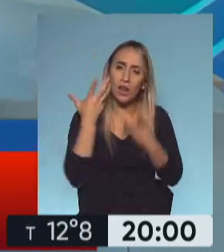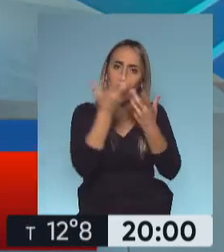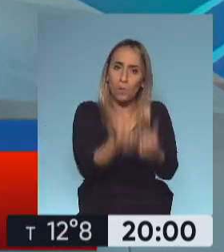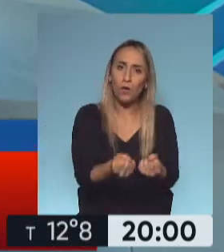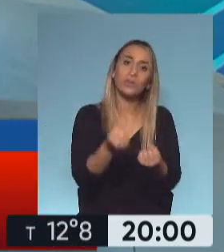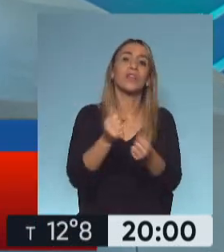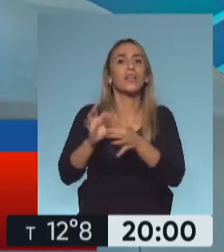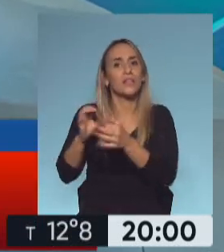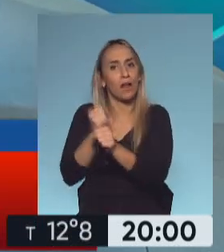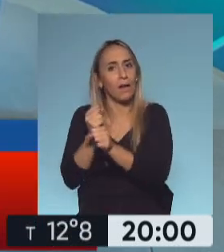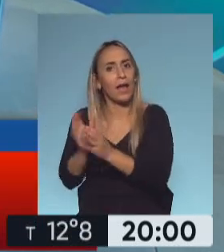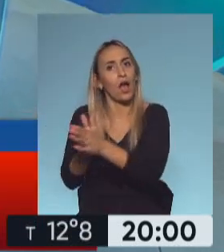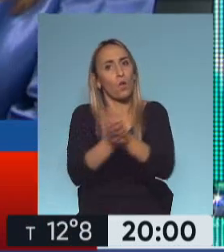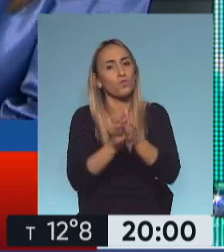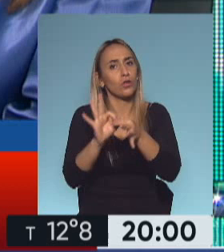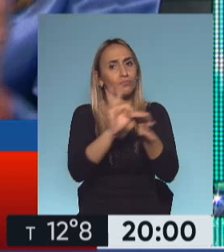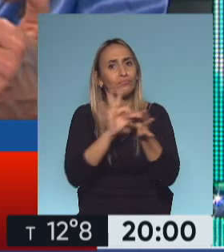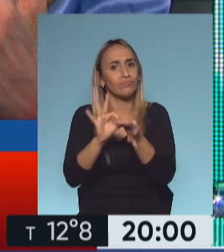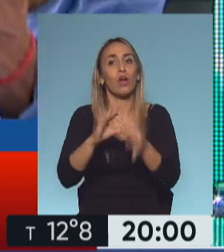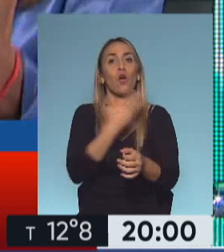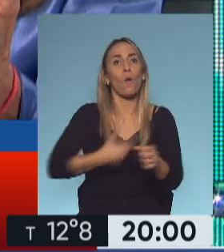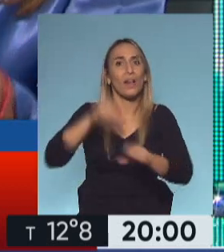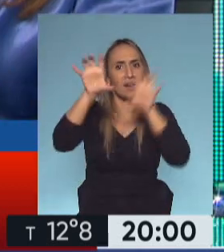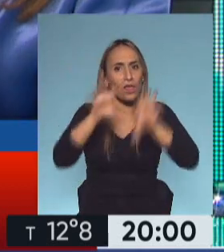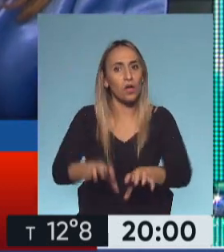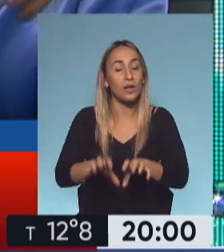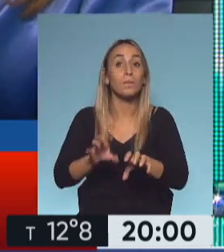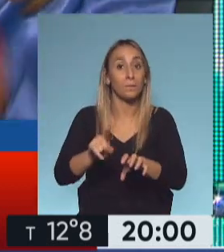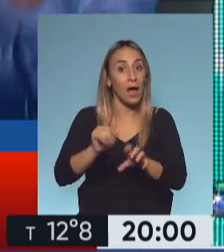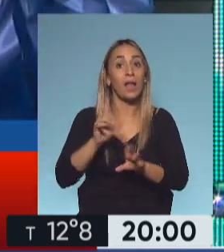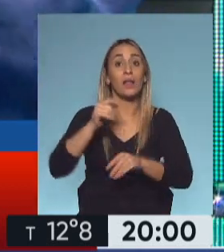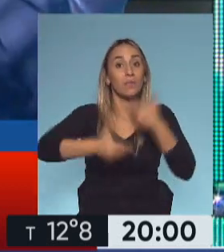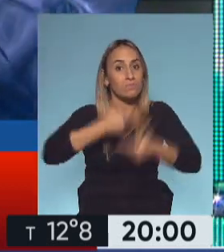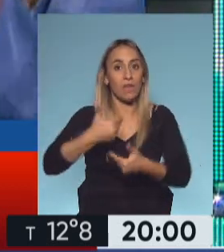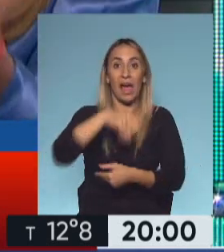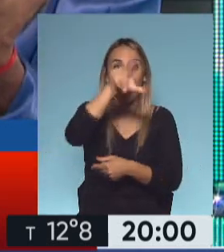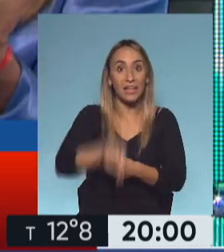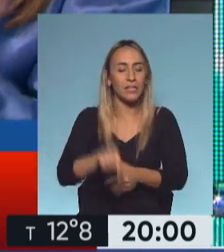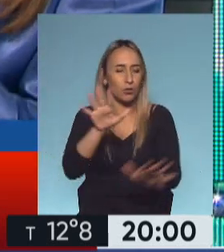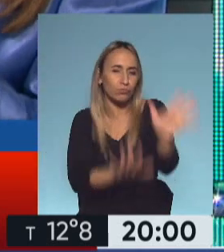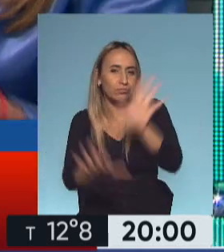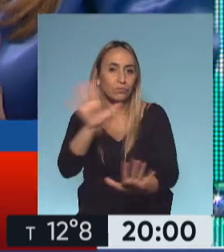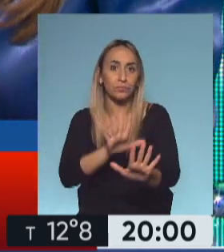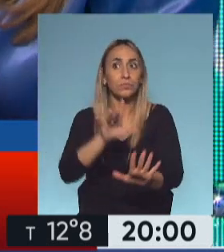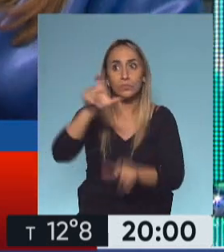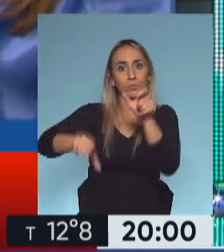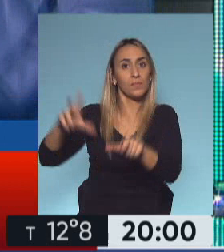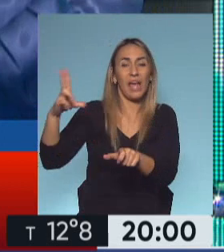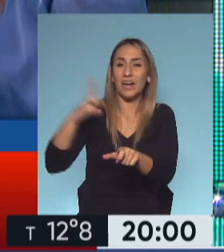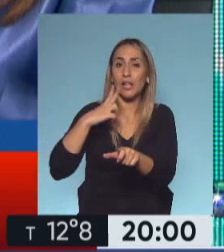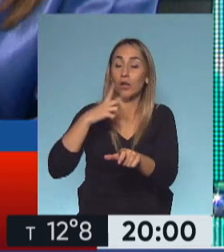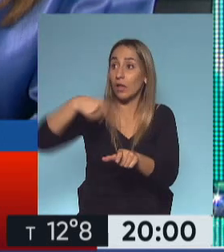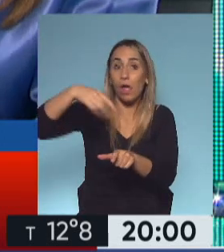gobernadores y que finalmente lo que va a empezar a pasar para construir esa Argentina en donde los más ricos aporten, por supuesto, para